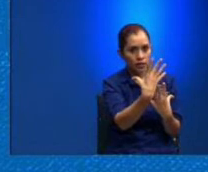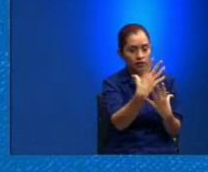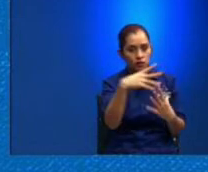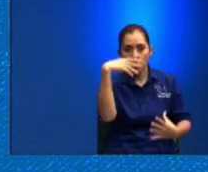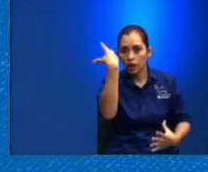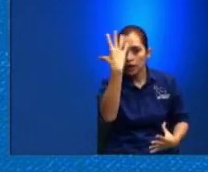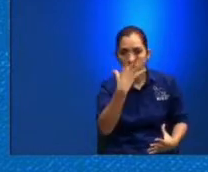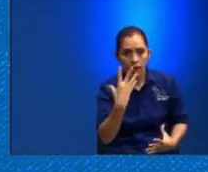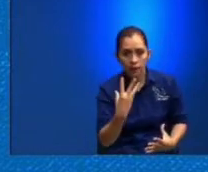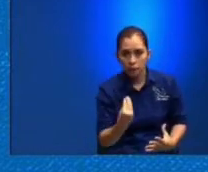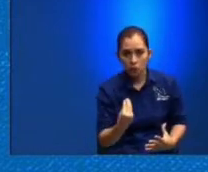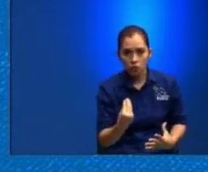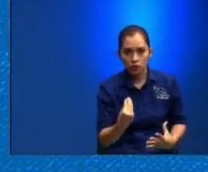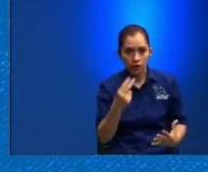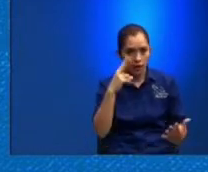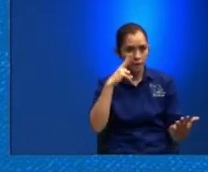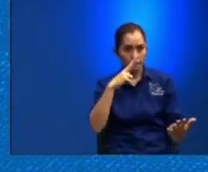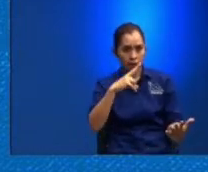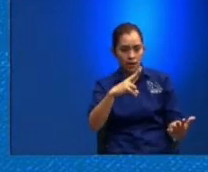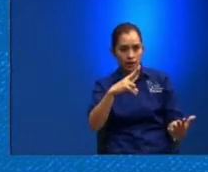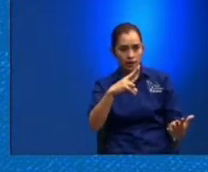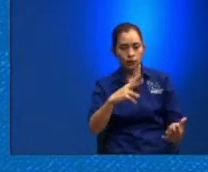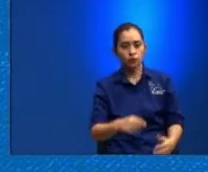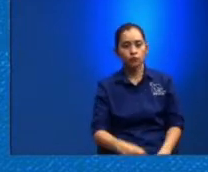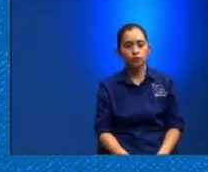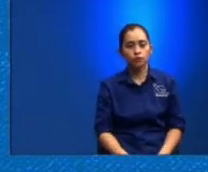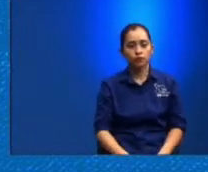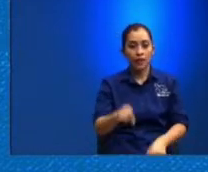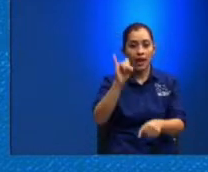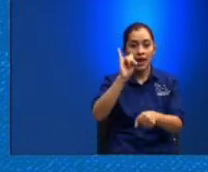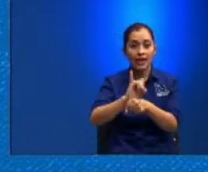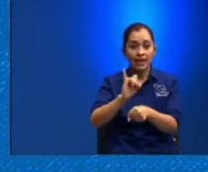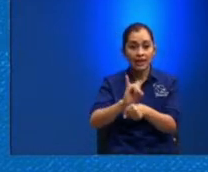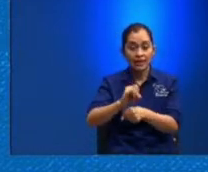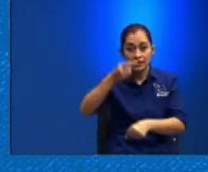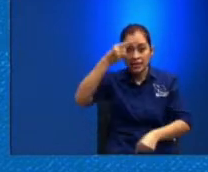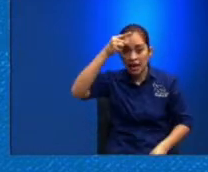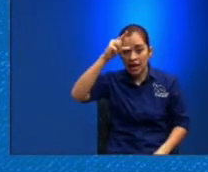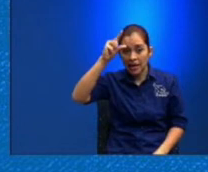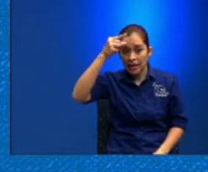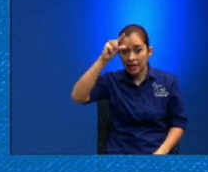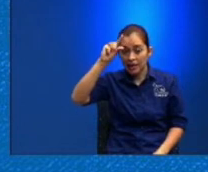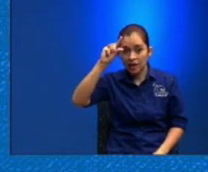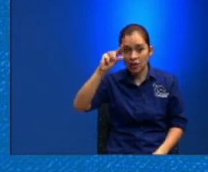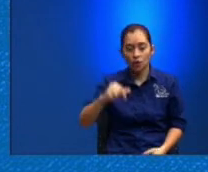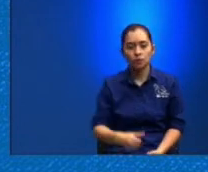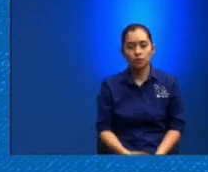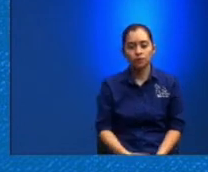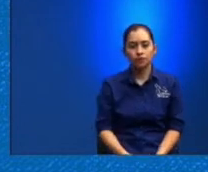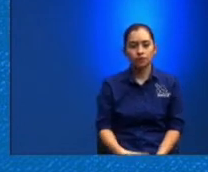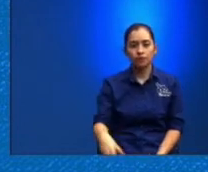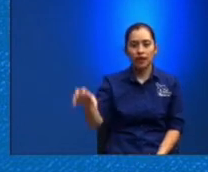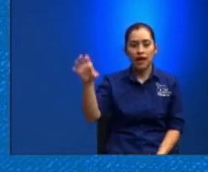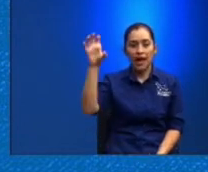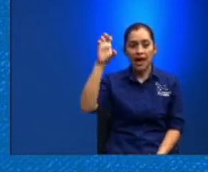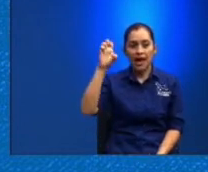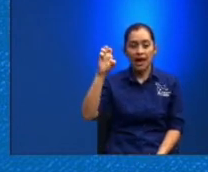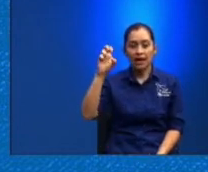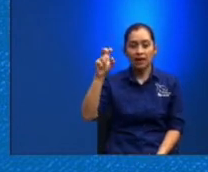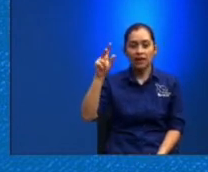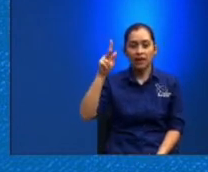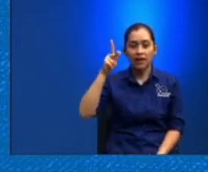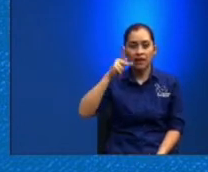vayamos ahí pues iglesia en griego se dice ekklesía hoy así como está y verdad que les decía